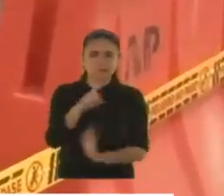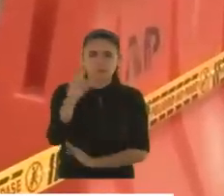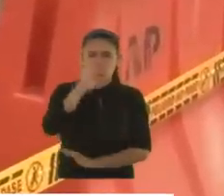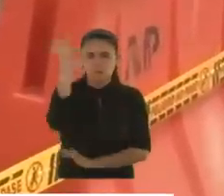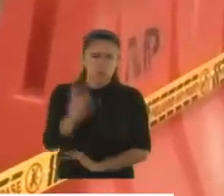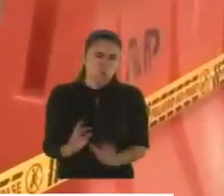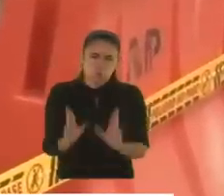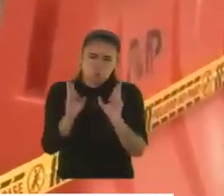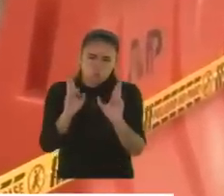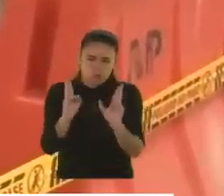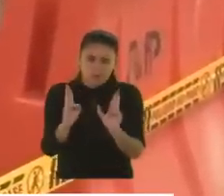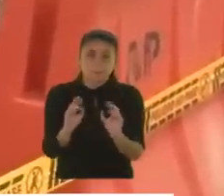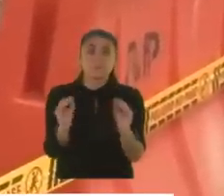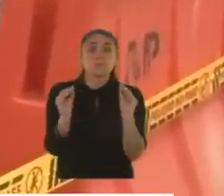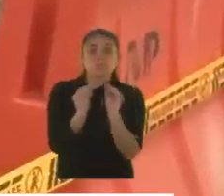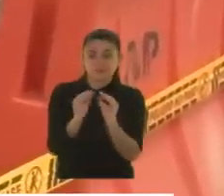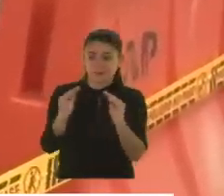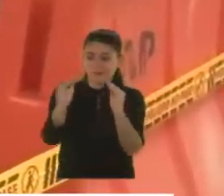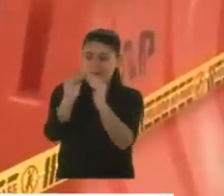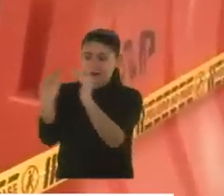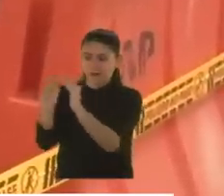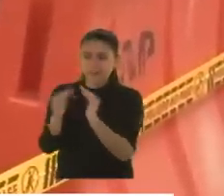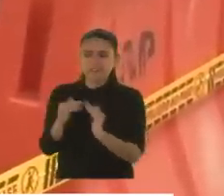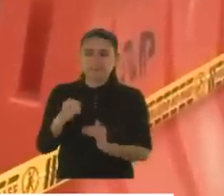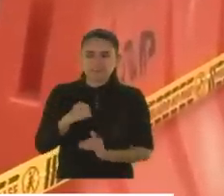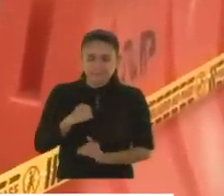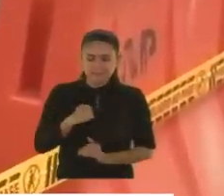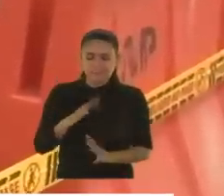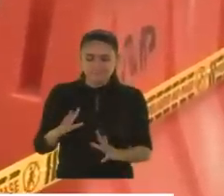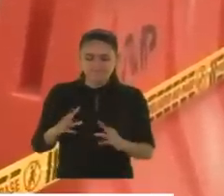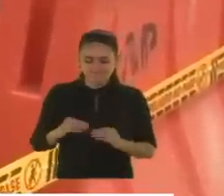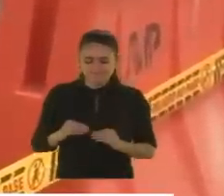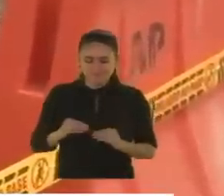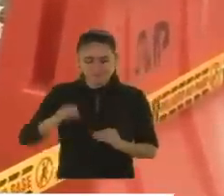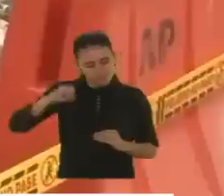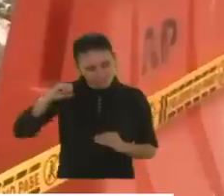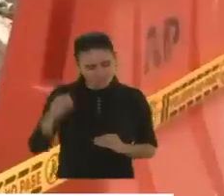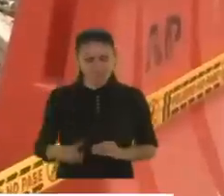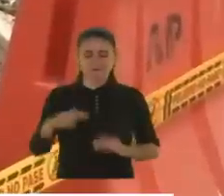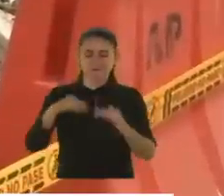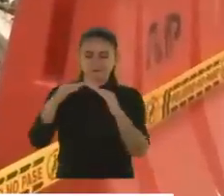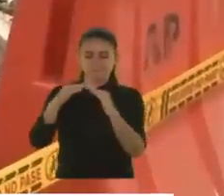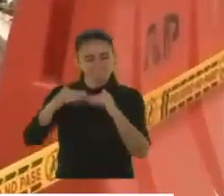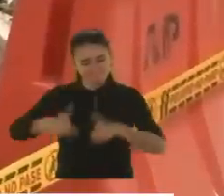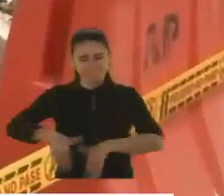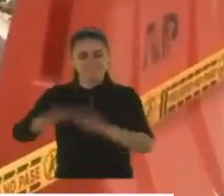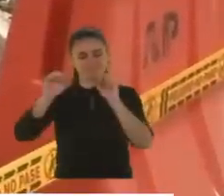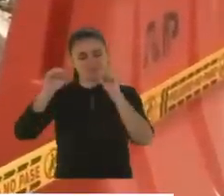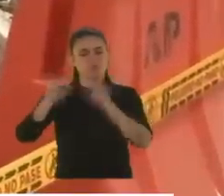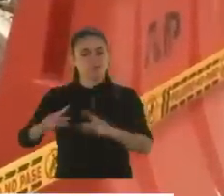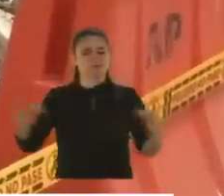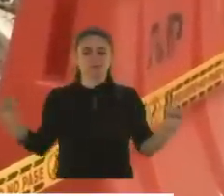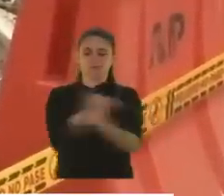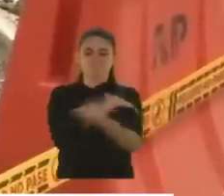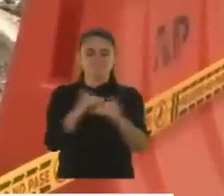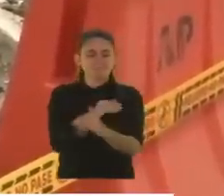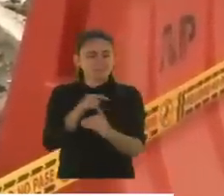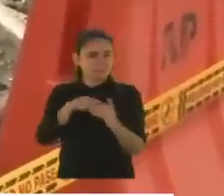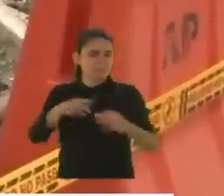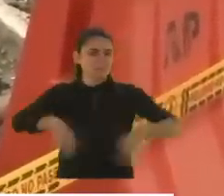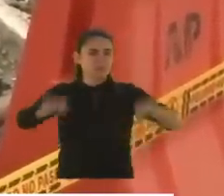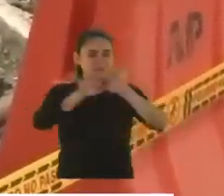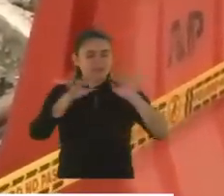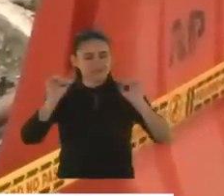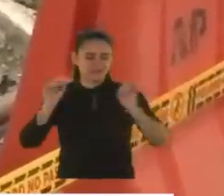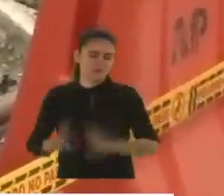pero sobre todo que a las familias que donaron sus viviendas para que pudieran abrir este paso, pues les respondan, les paguen lo